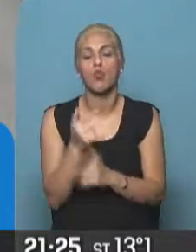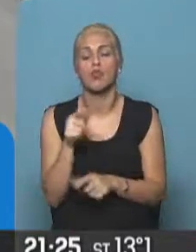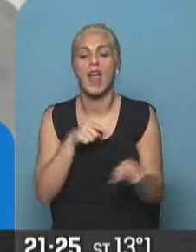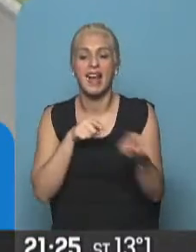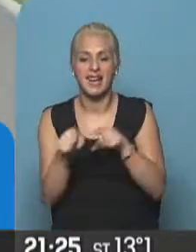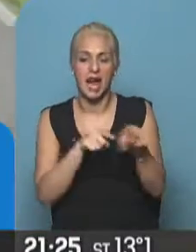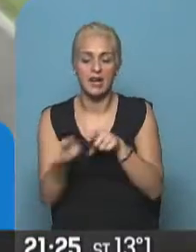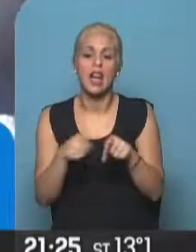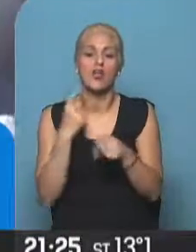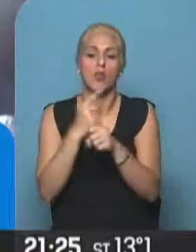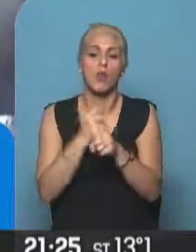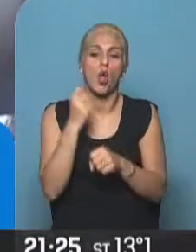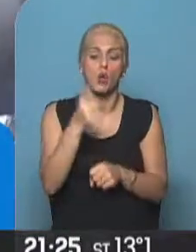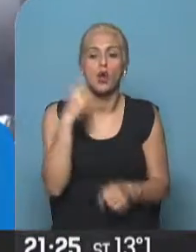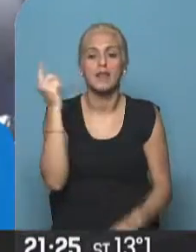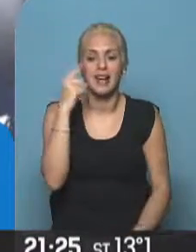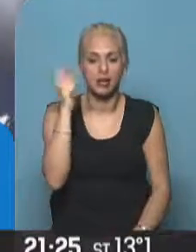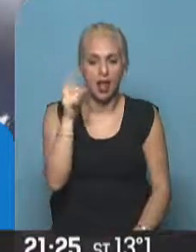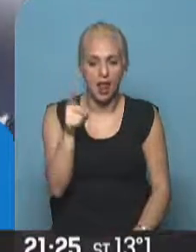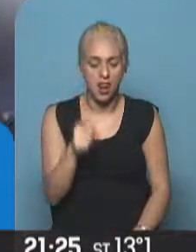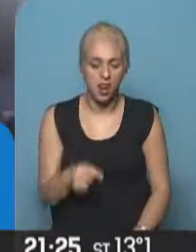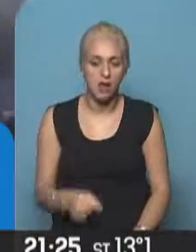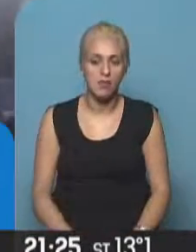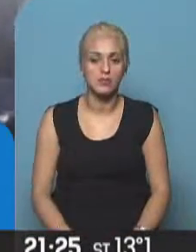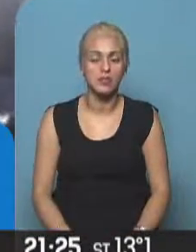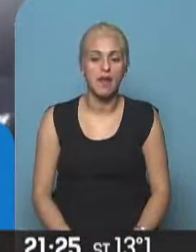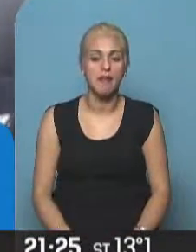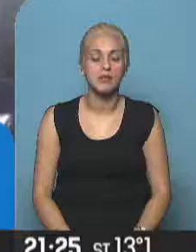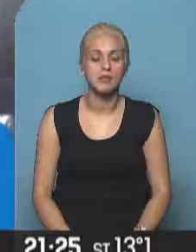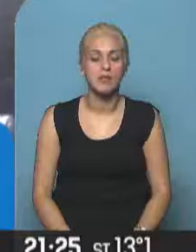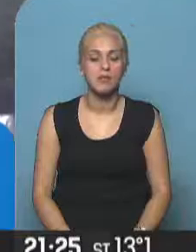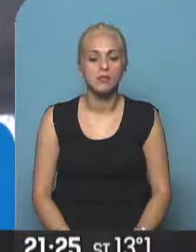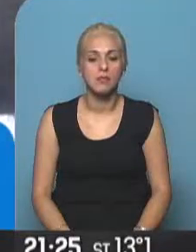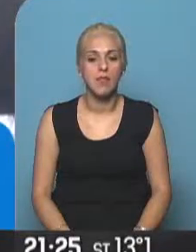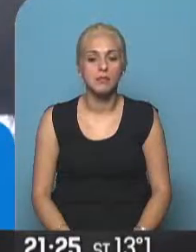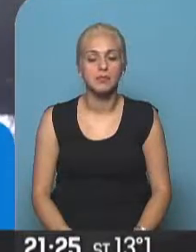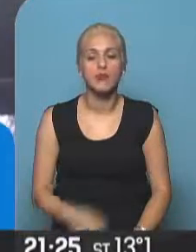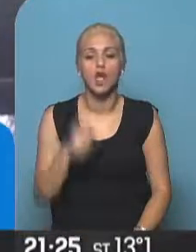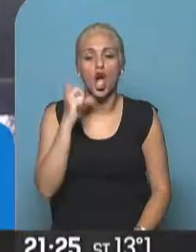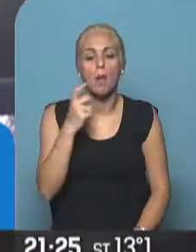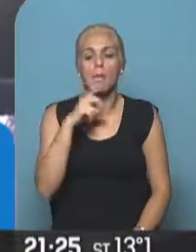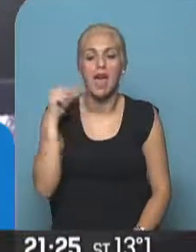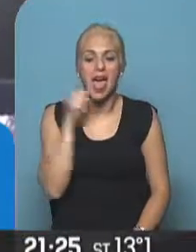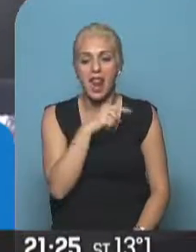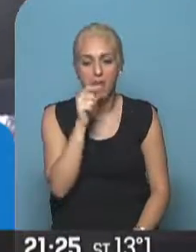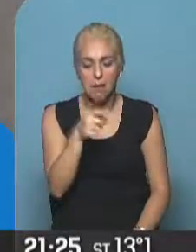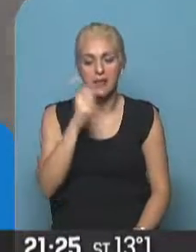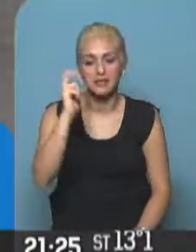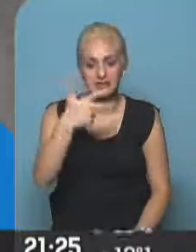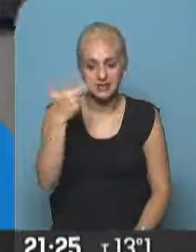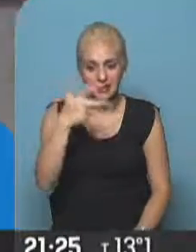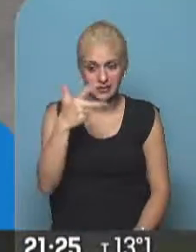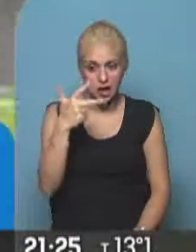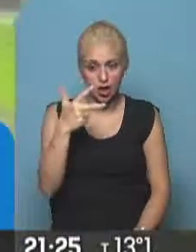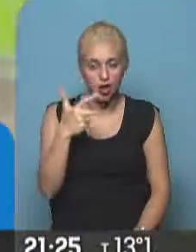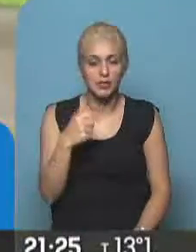1 Internacional. Bottas, sí, Valtteri Bottas fue segundo, el alemán Sebastian Vettel tercero,